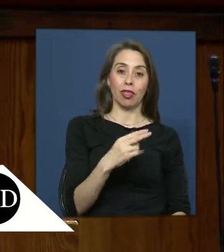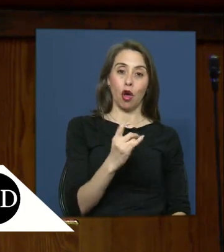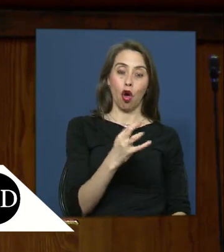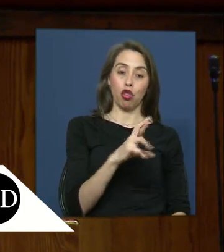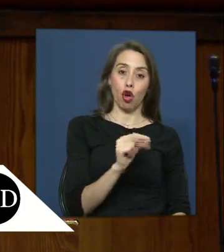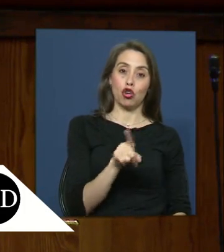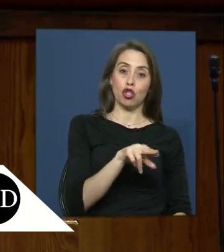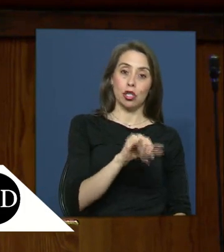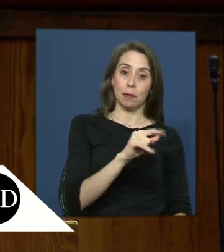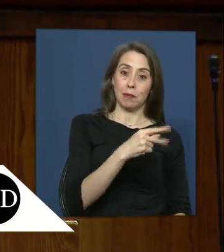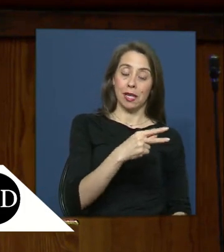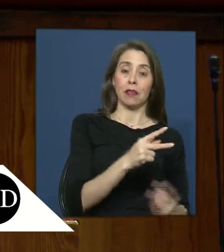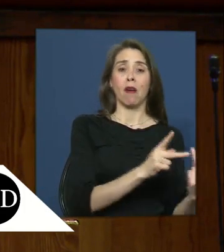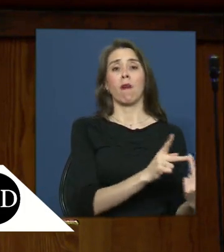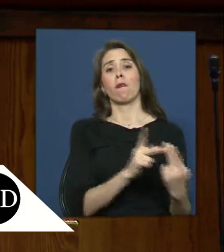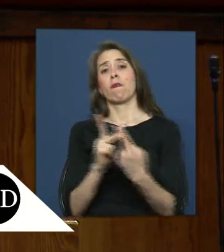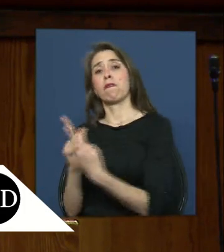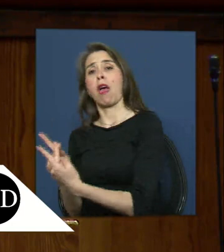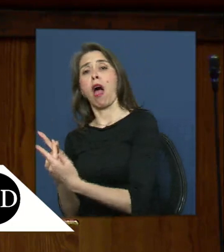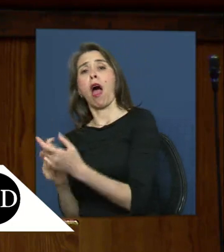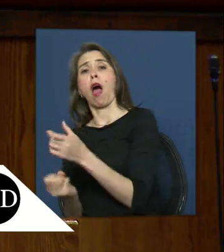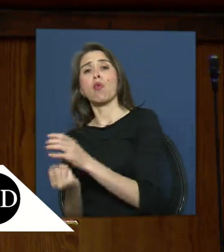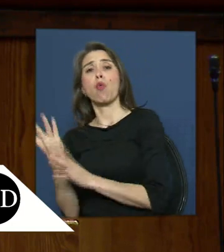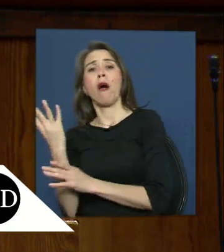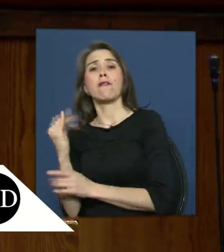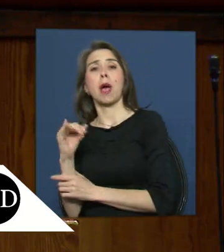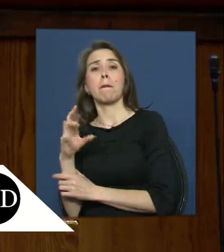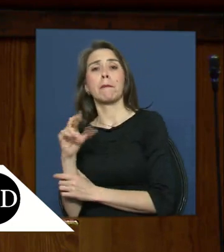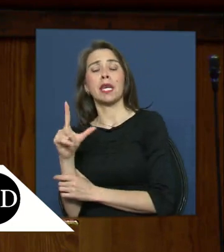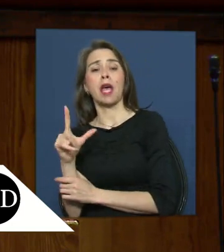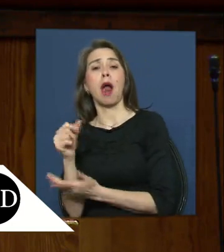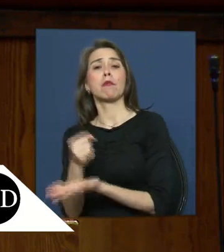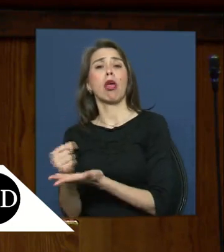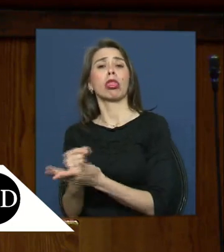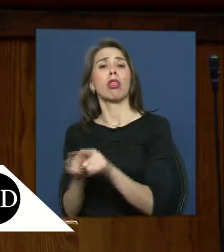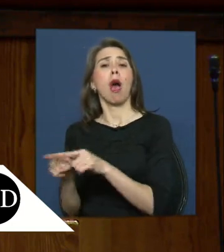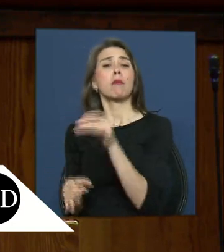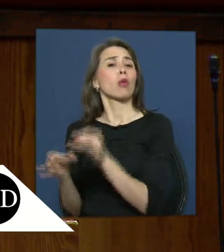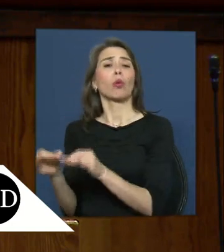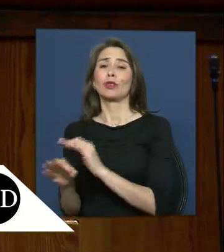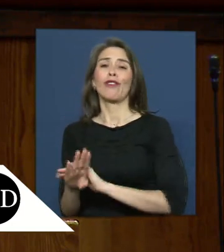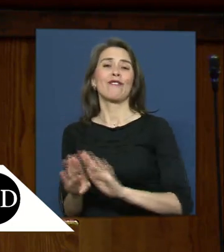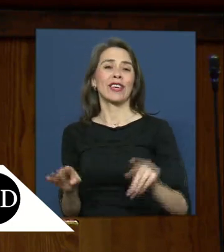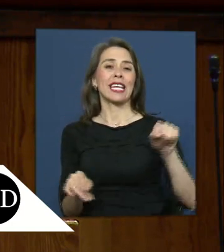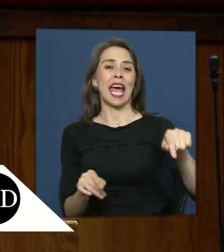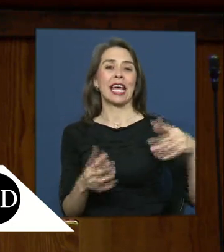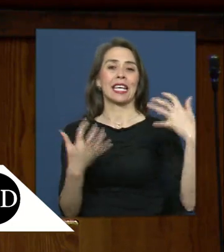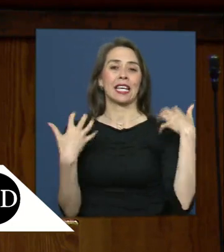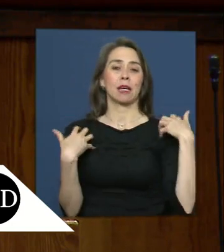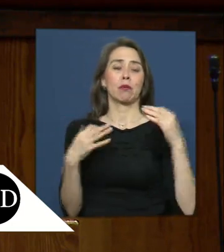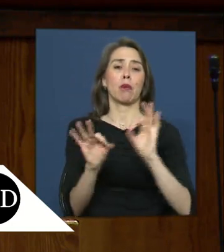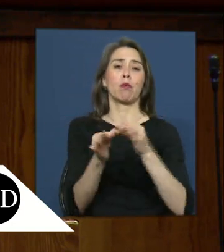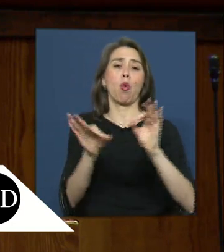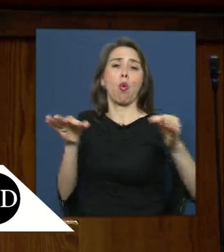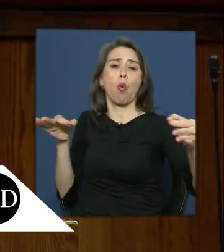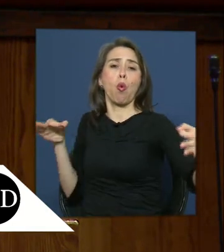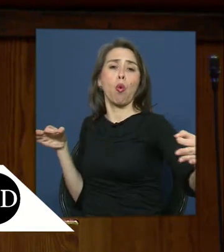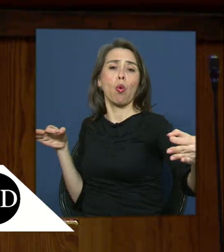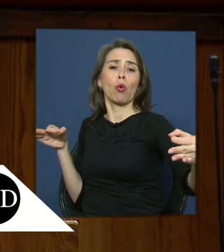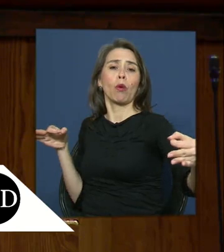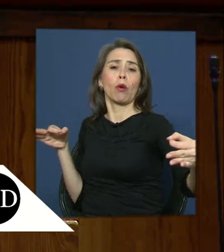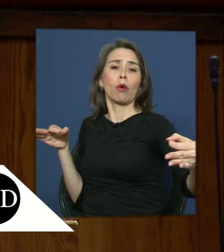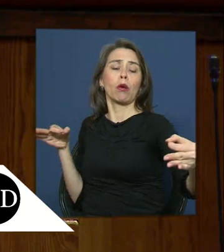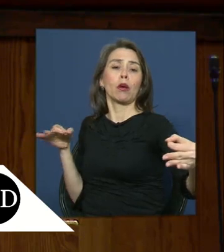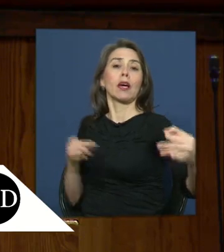la a la comuna de Nueva Imperial para efectuar trámites judiciales, comuna mucho más alejada, ya